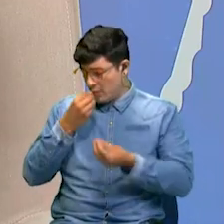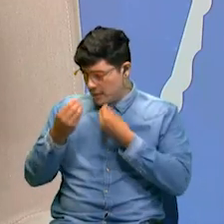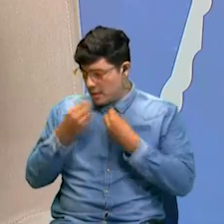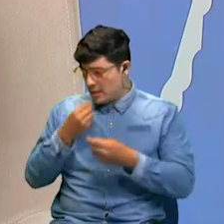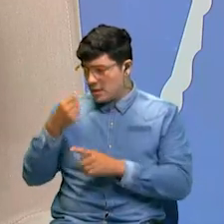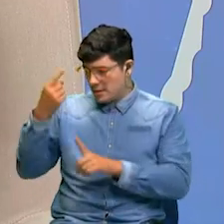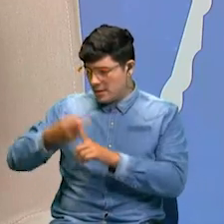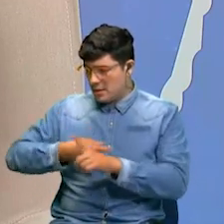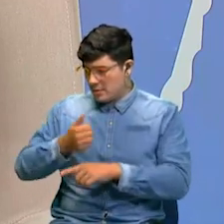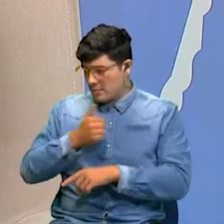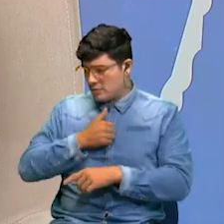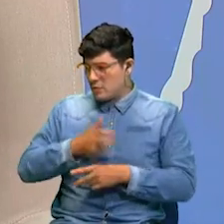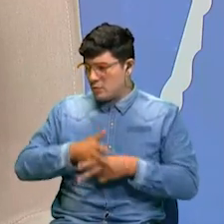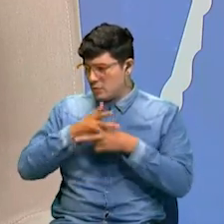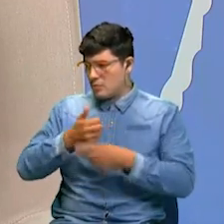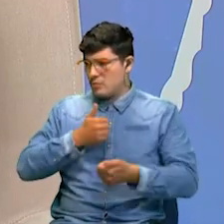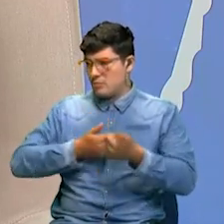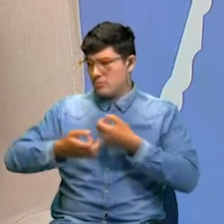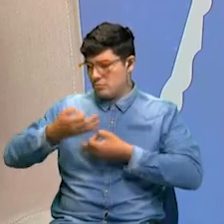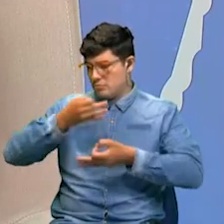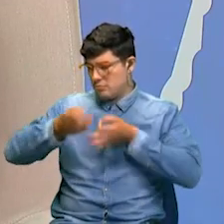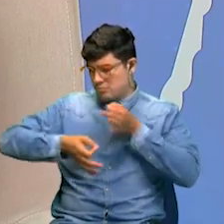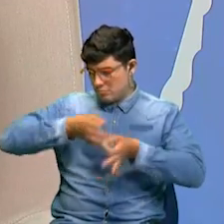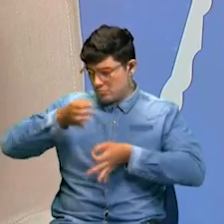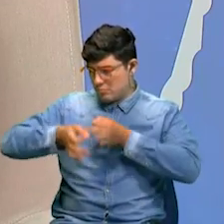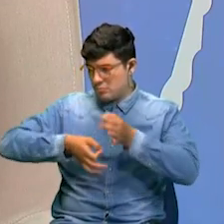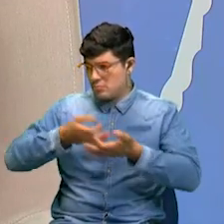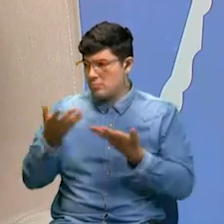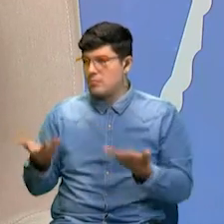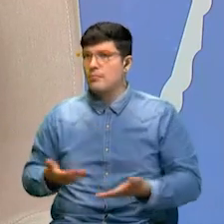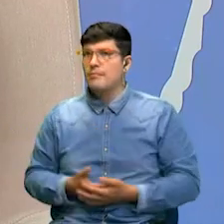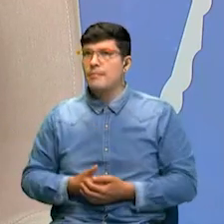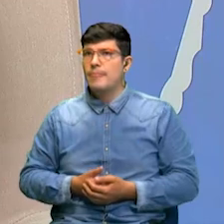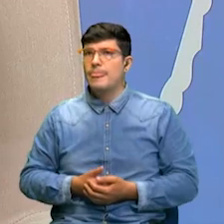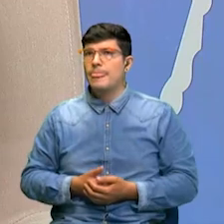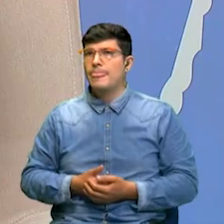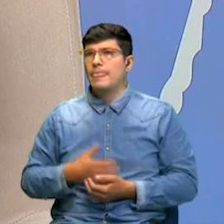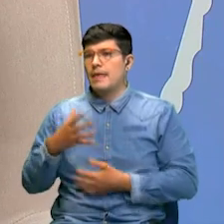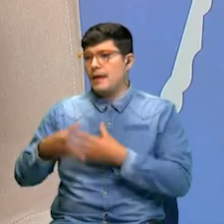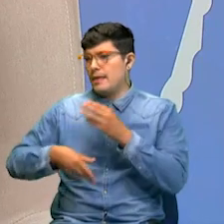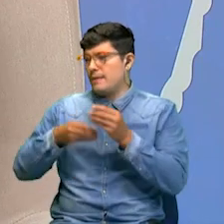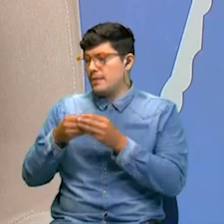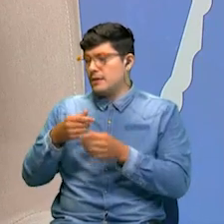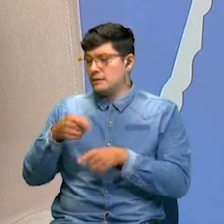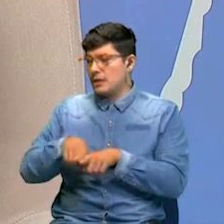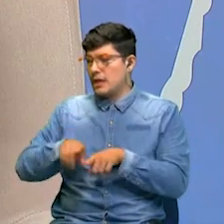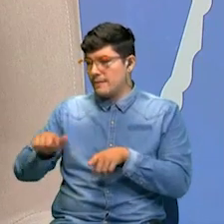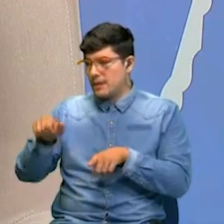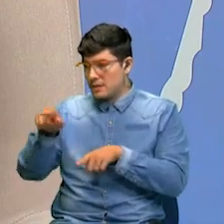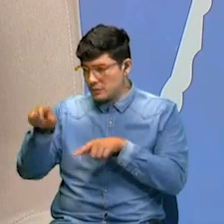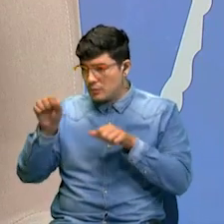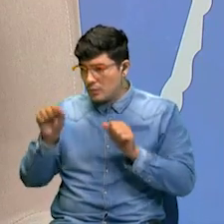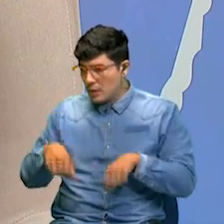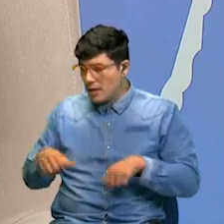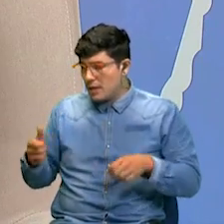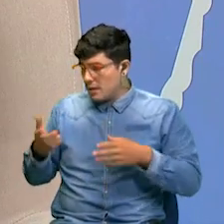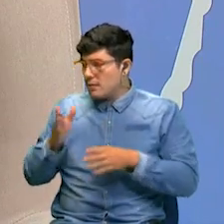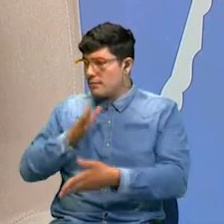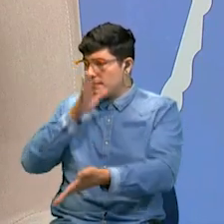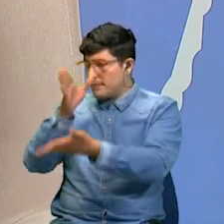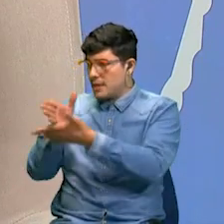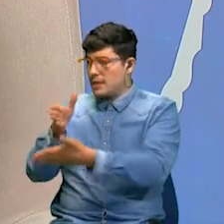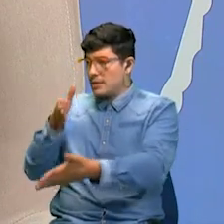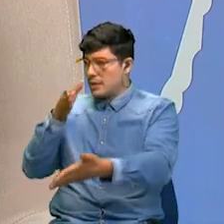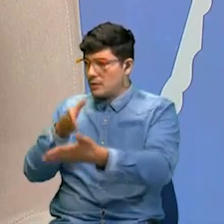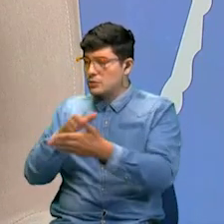alimentarse y cuidarse de hacer de sus cuidados personales. Entonces la hermana de crianza podría ir a